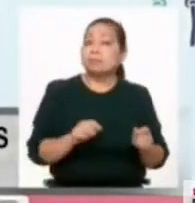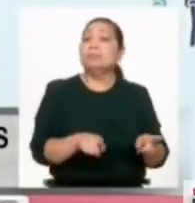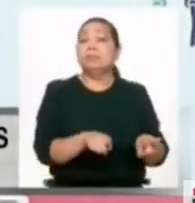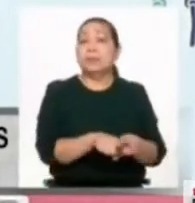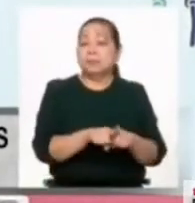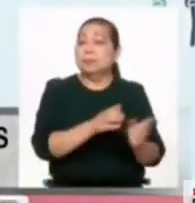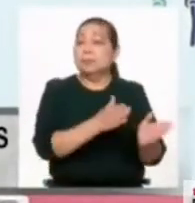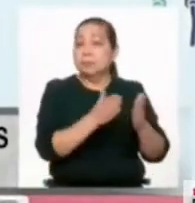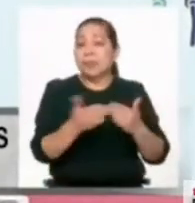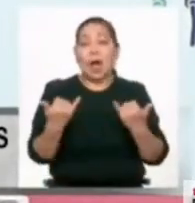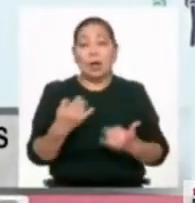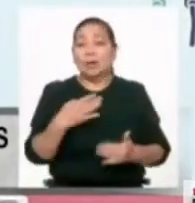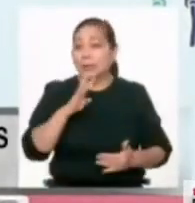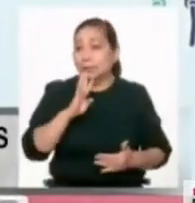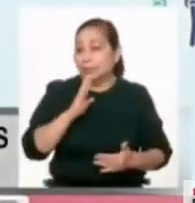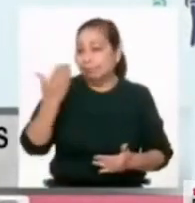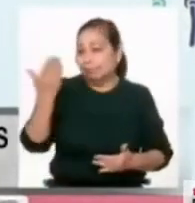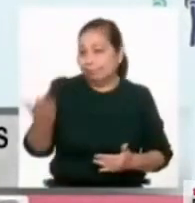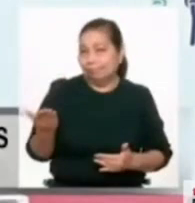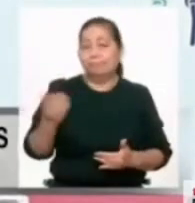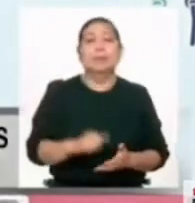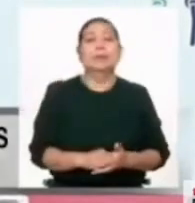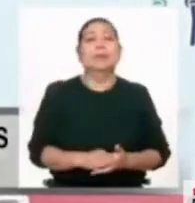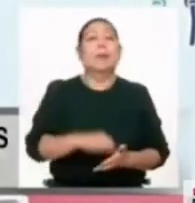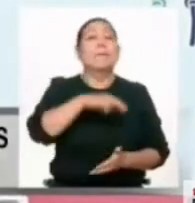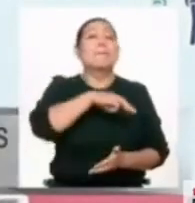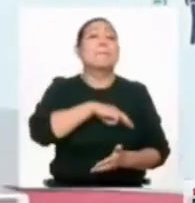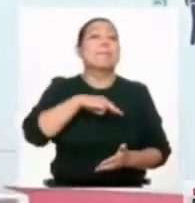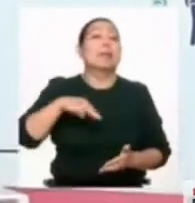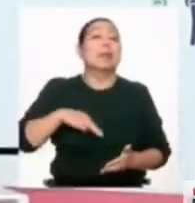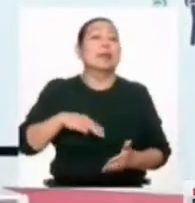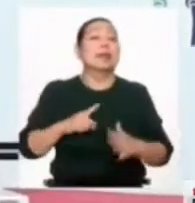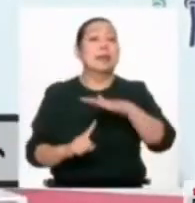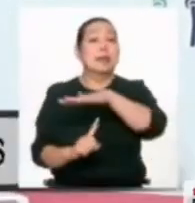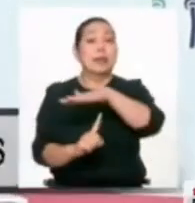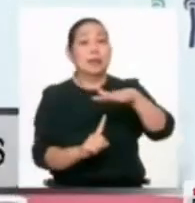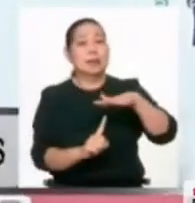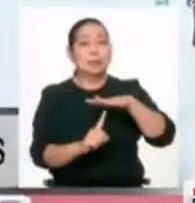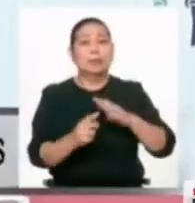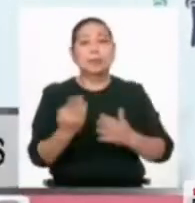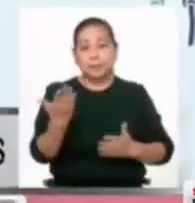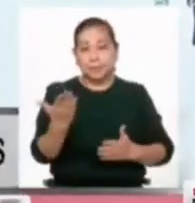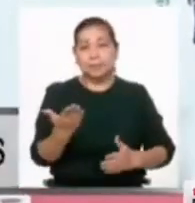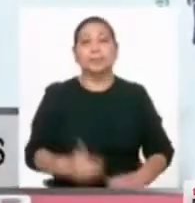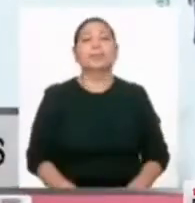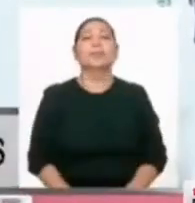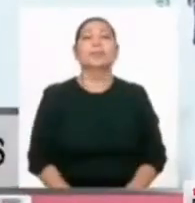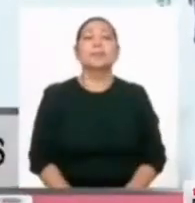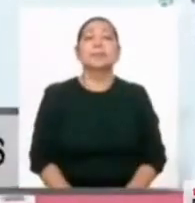Vamos a ceder la palabra al señor ministro del Ambiente.